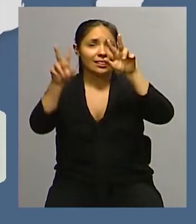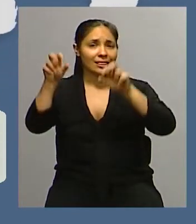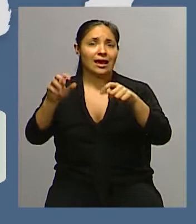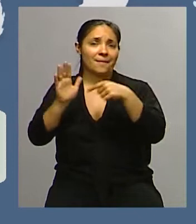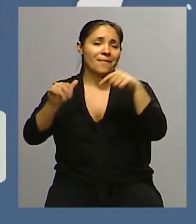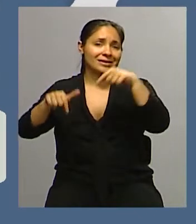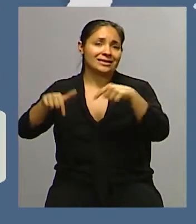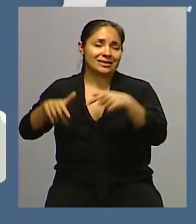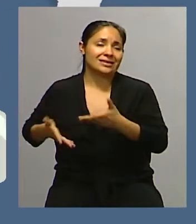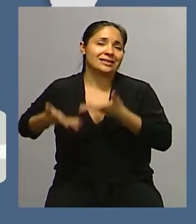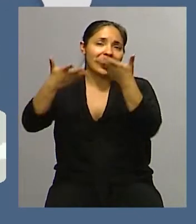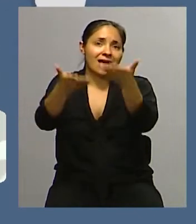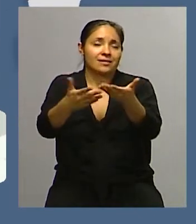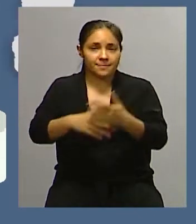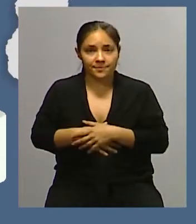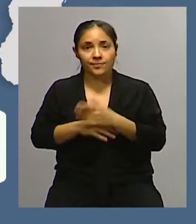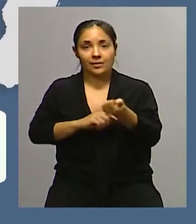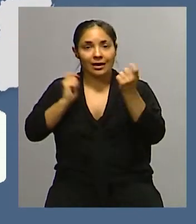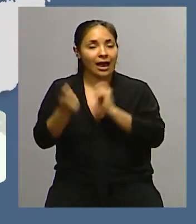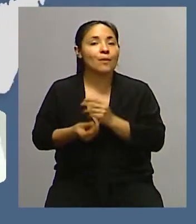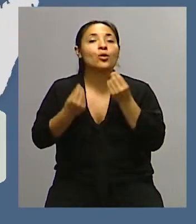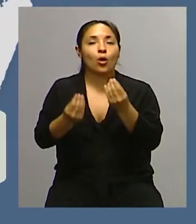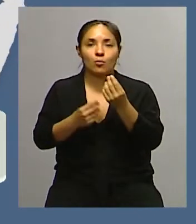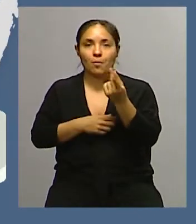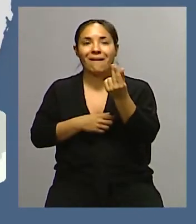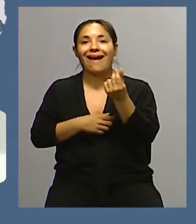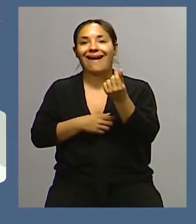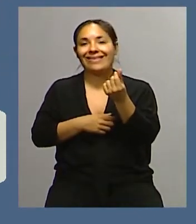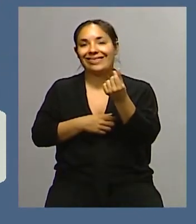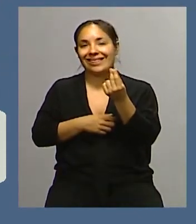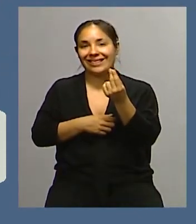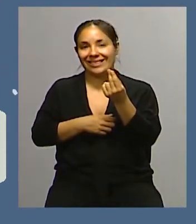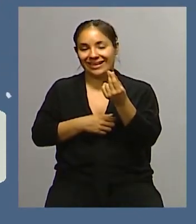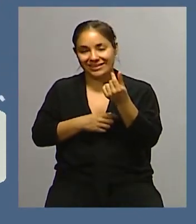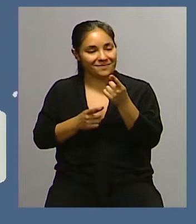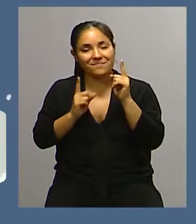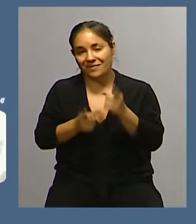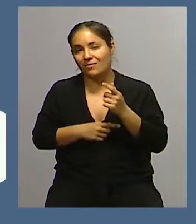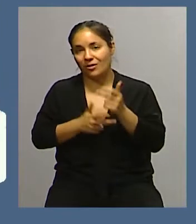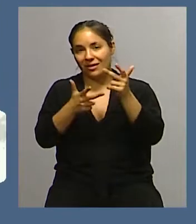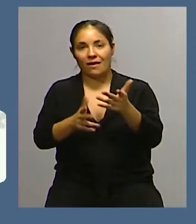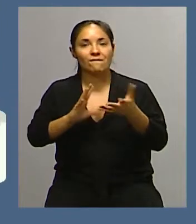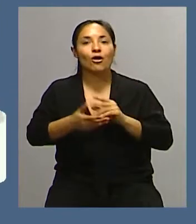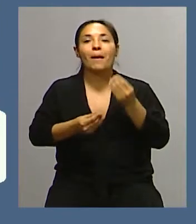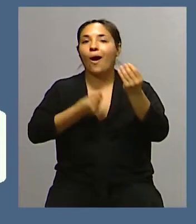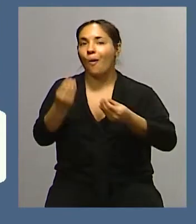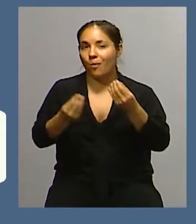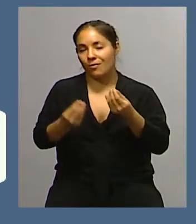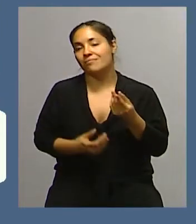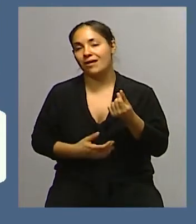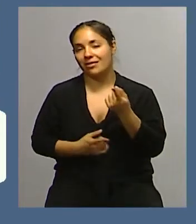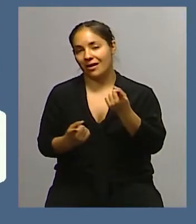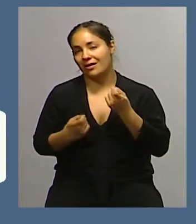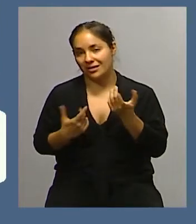cómo necesitamos que haya cambios? Con financiamiento, con dinero, esto de que les decía recién del cómo.